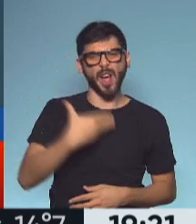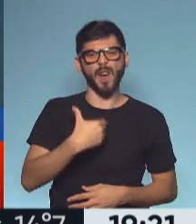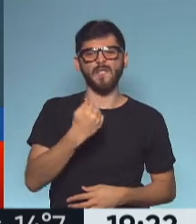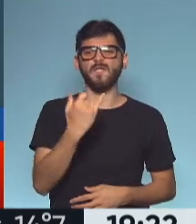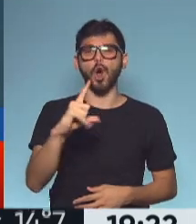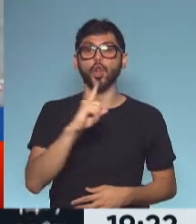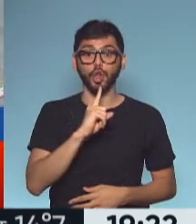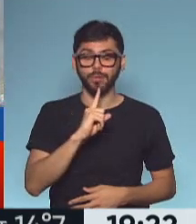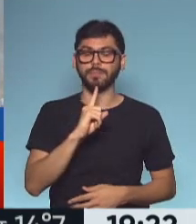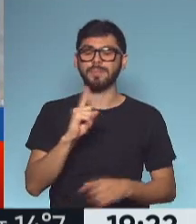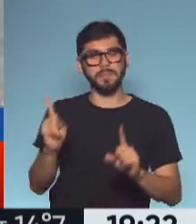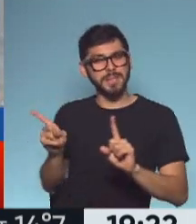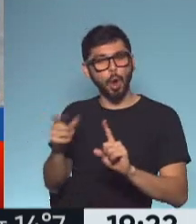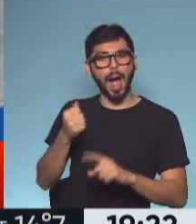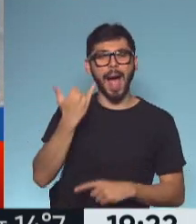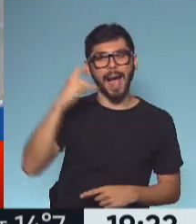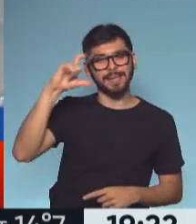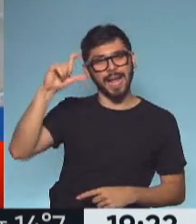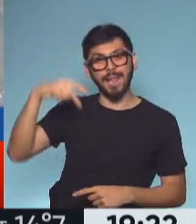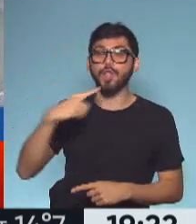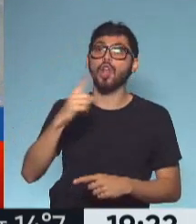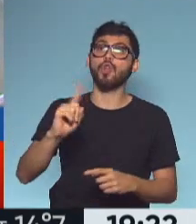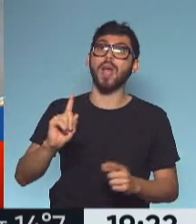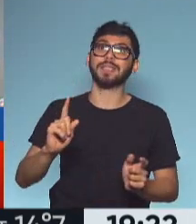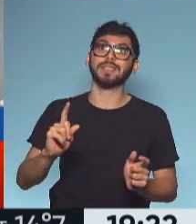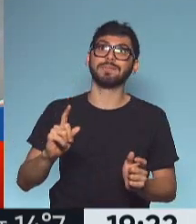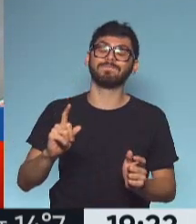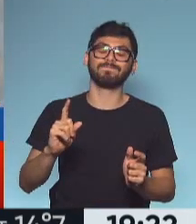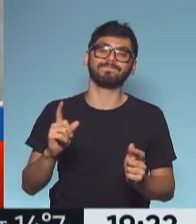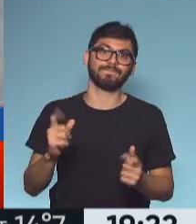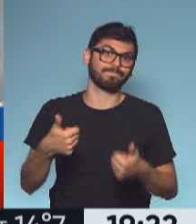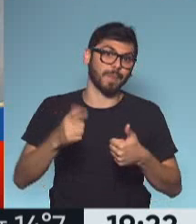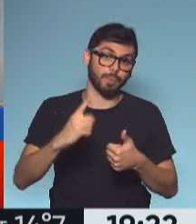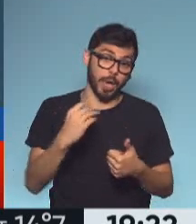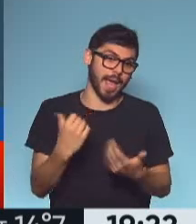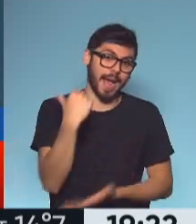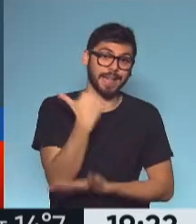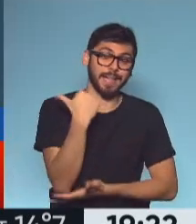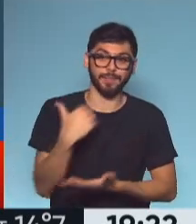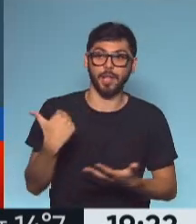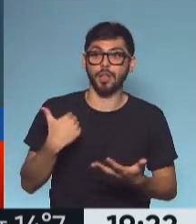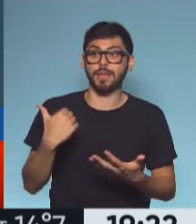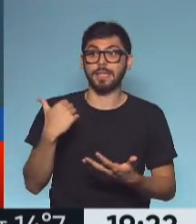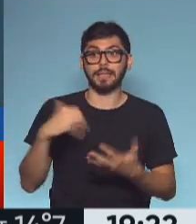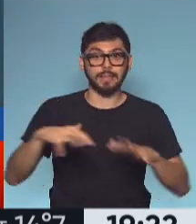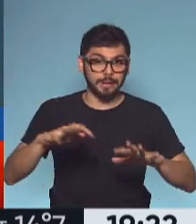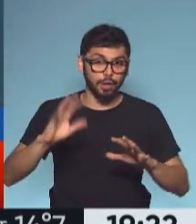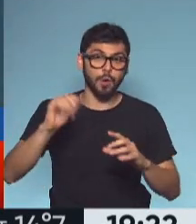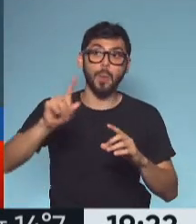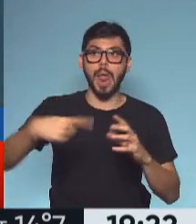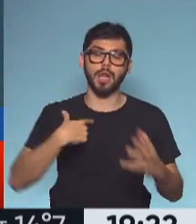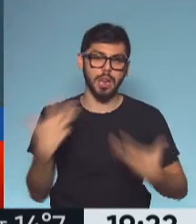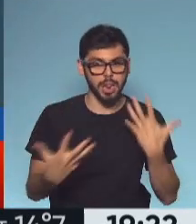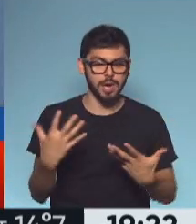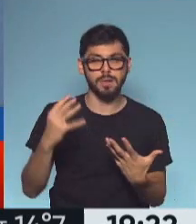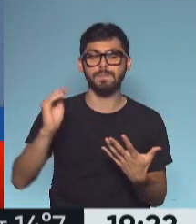Yelén. Eso claramente no es conveniente, no solamente por la situación económica de Argentina, por la inestabilidad que eso podría generar, por la falta de